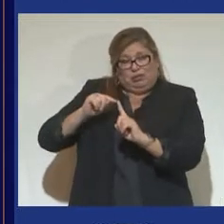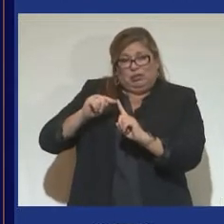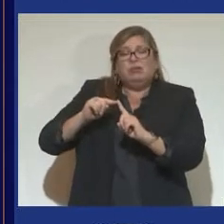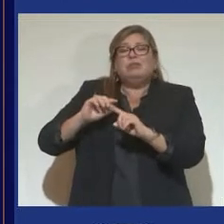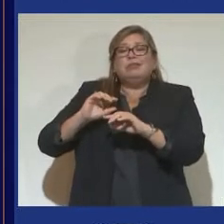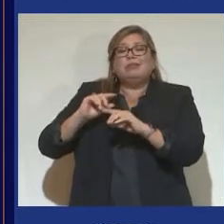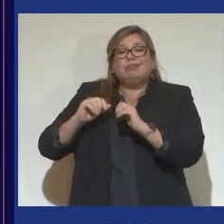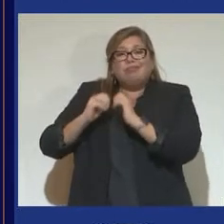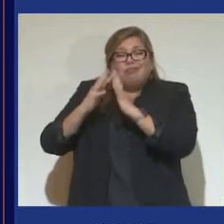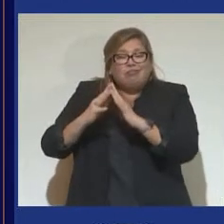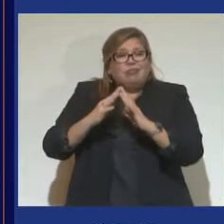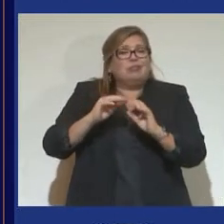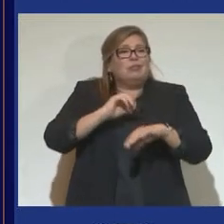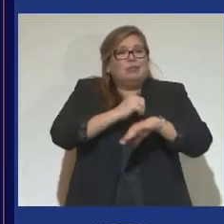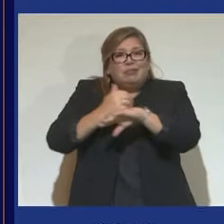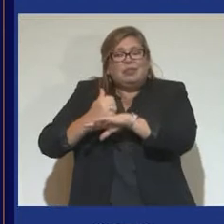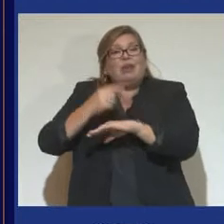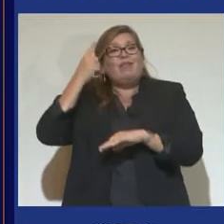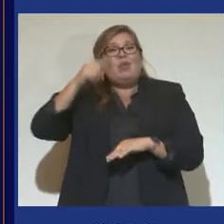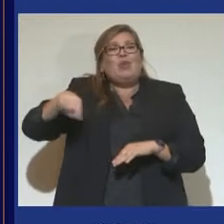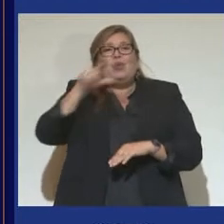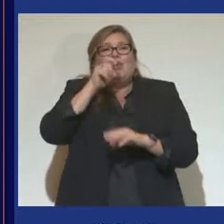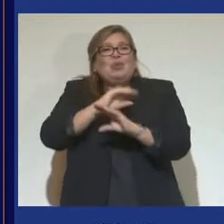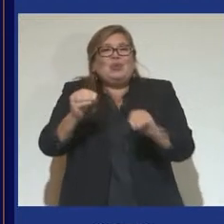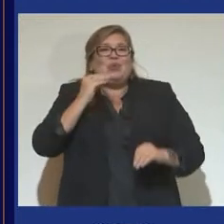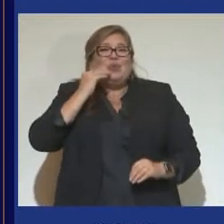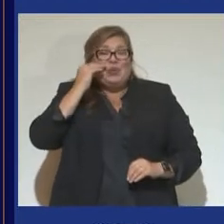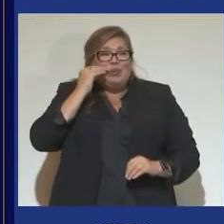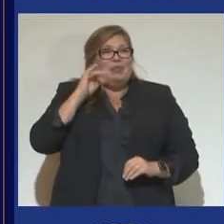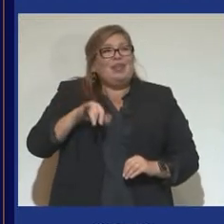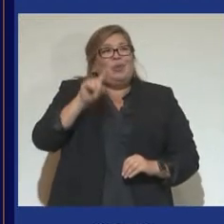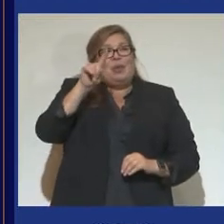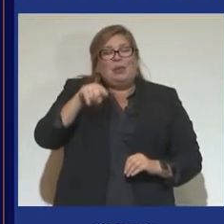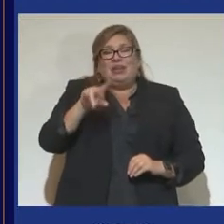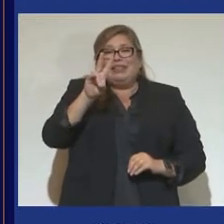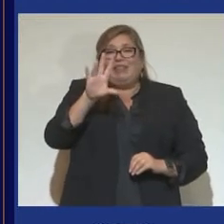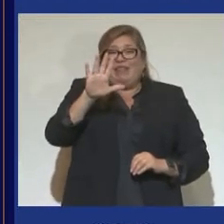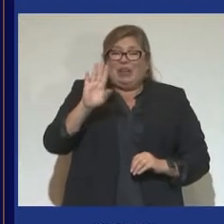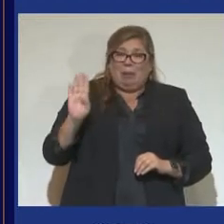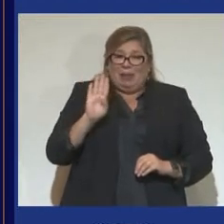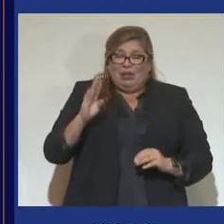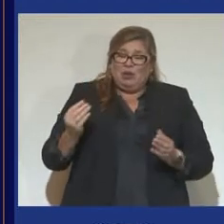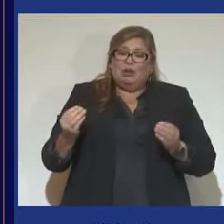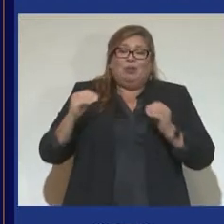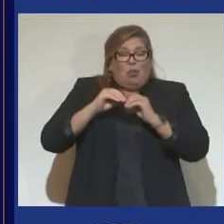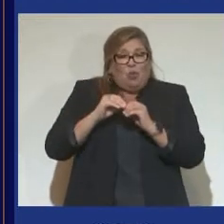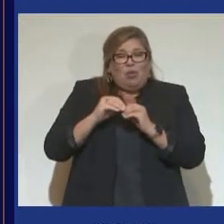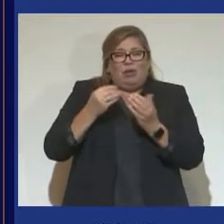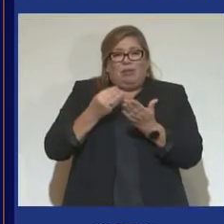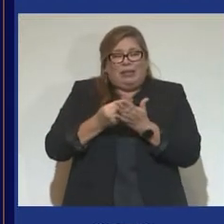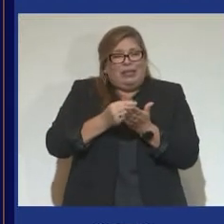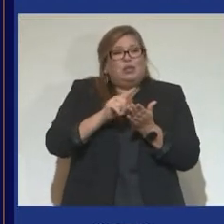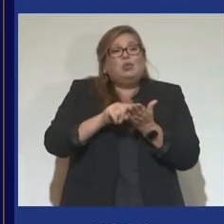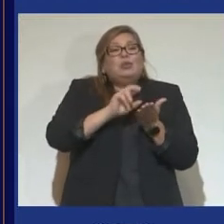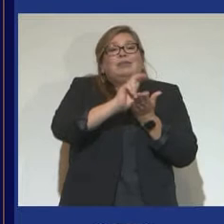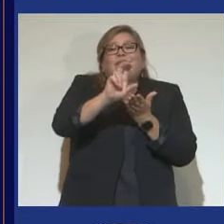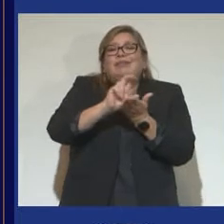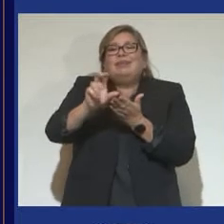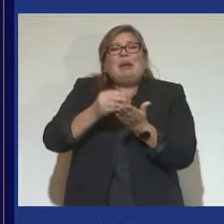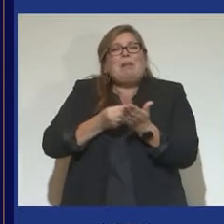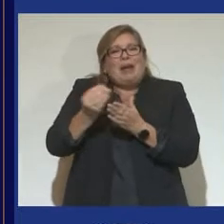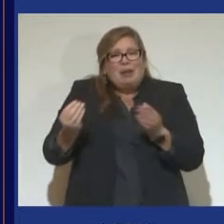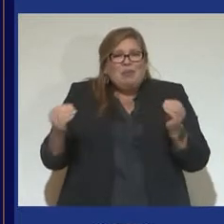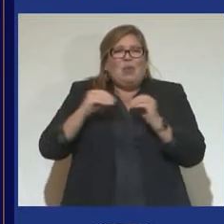resolver esta crisis de vivienda con las personas desalojadas son nuevas inversiones para comprar más hoteles y moteles para